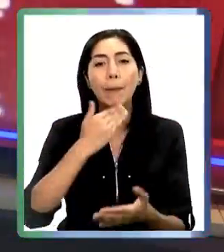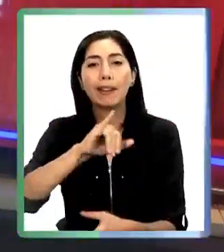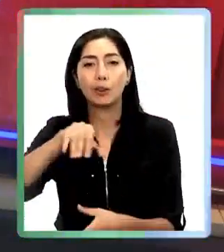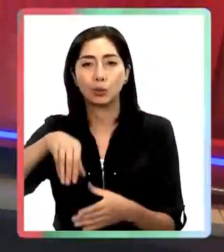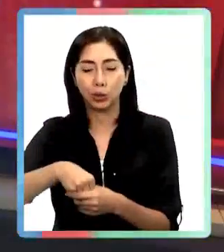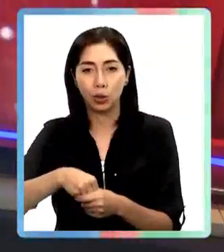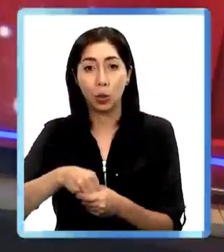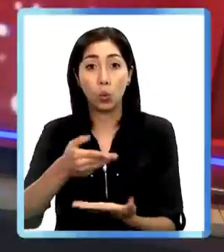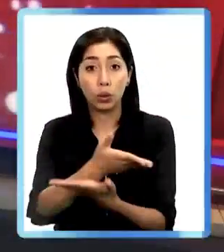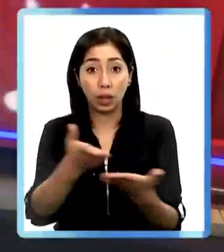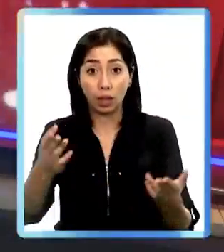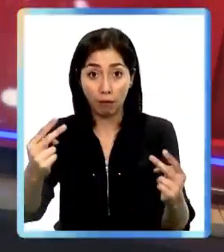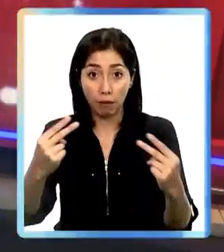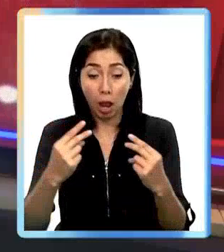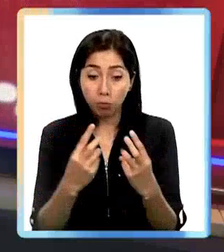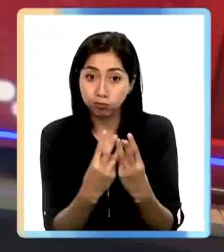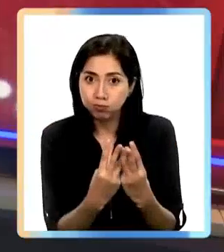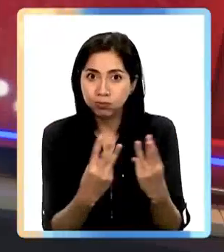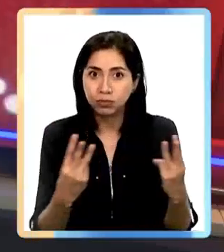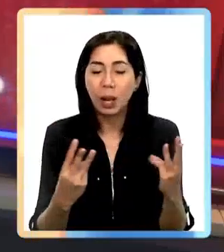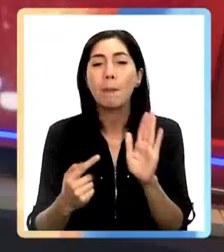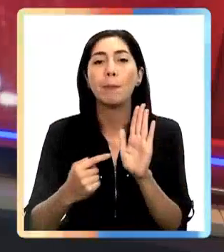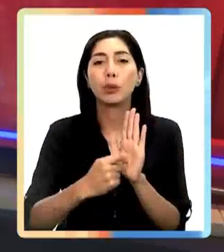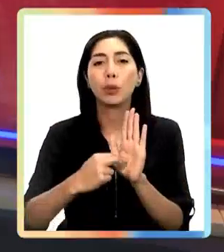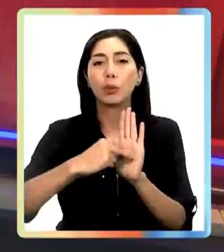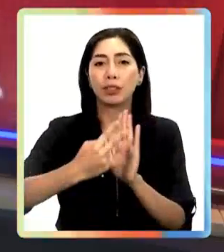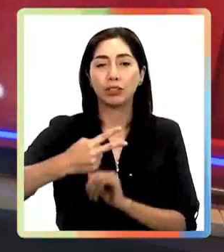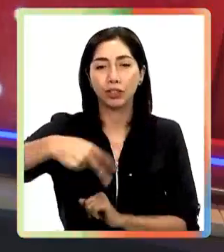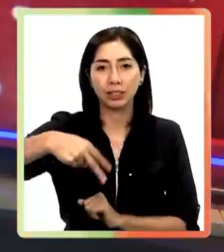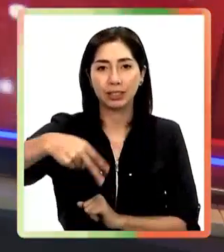inclusión. Recuerden visitar nuestra página web